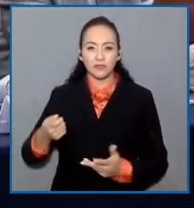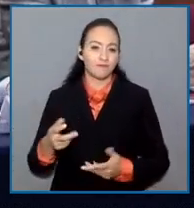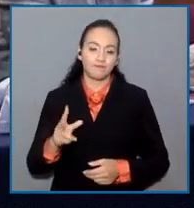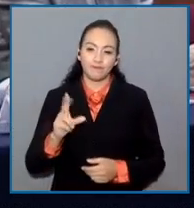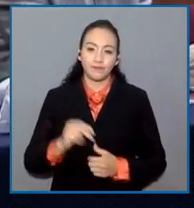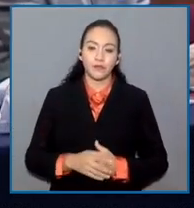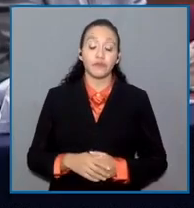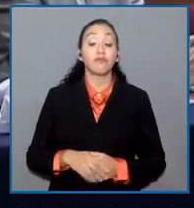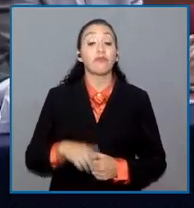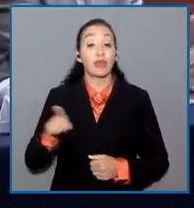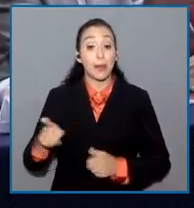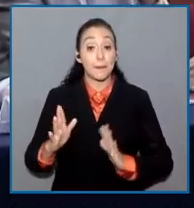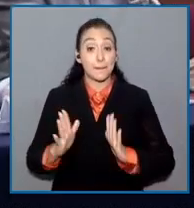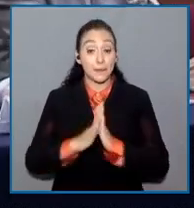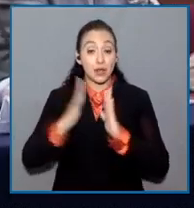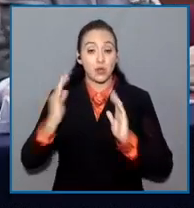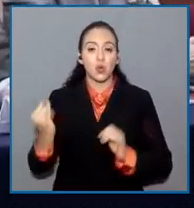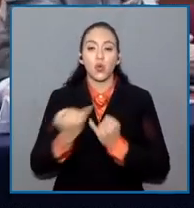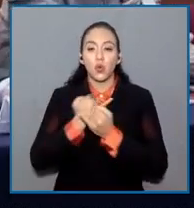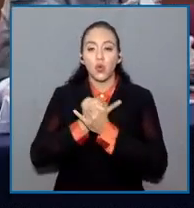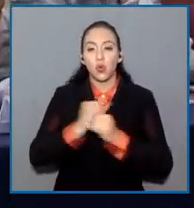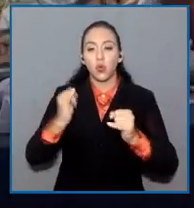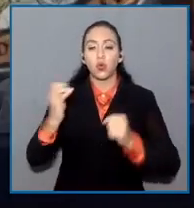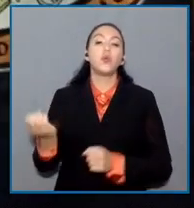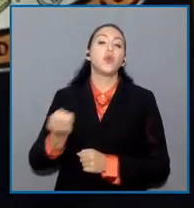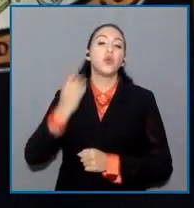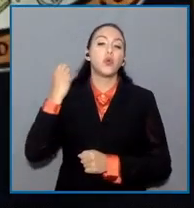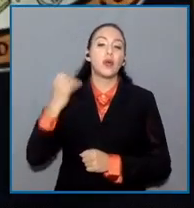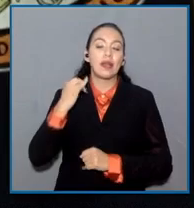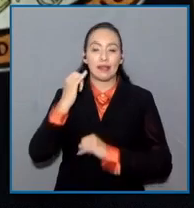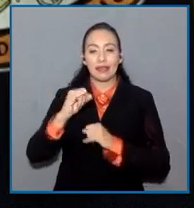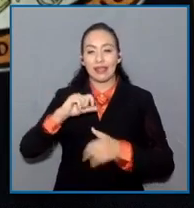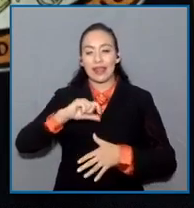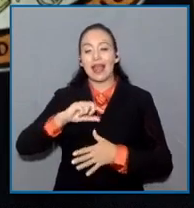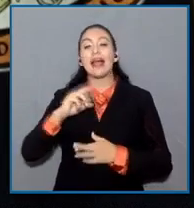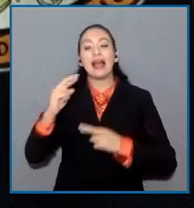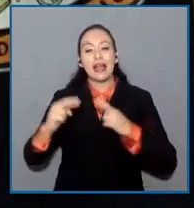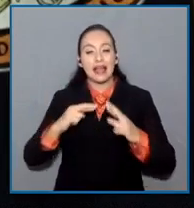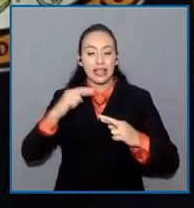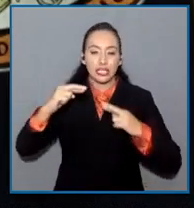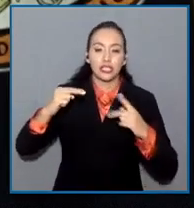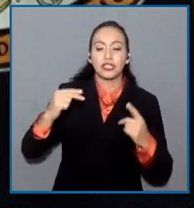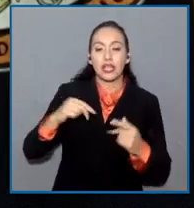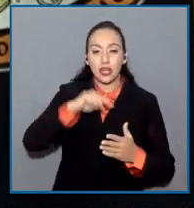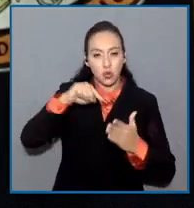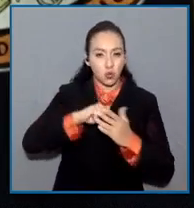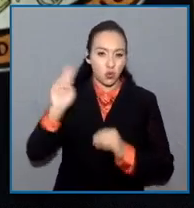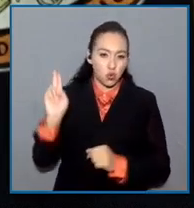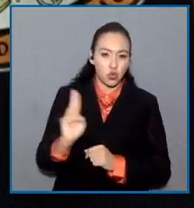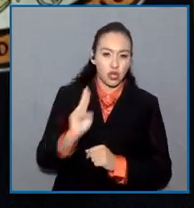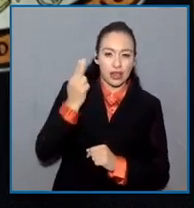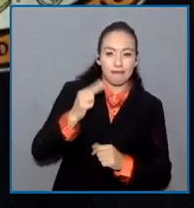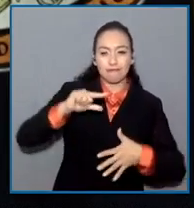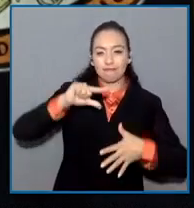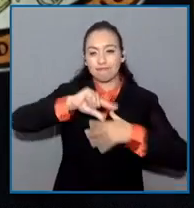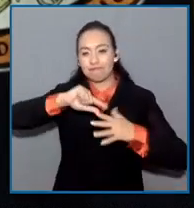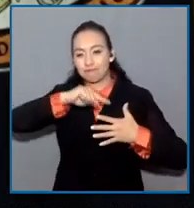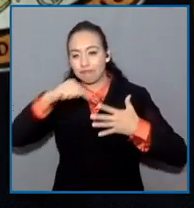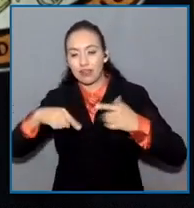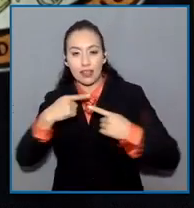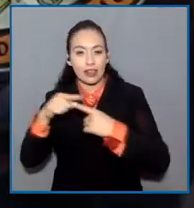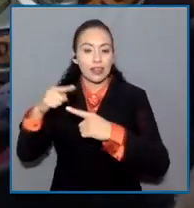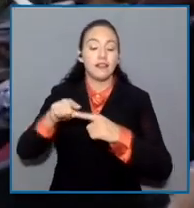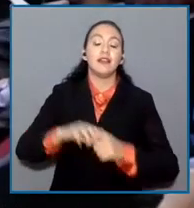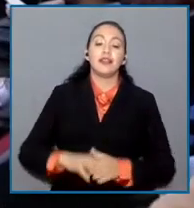del Congreso Internacional de la Unión Iberoamericana de Universidades y de las Cortes Supremas y Constitucionales de Iberoamérica en la Facultad